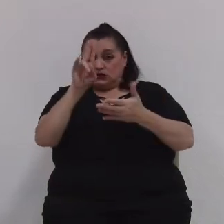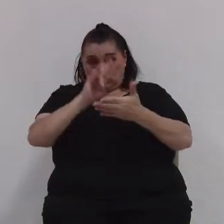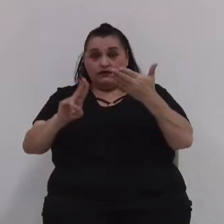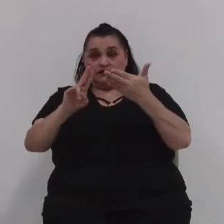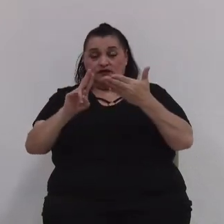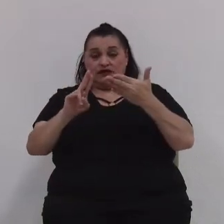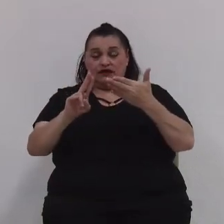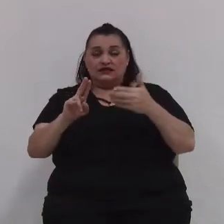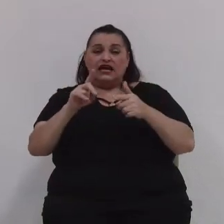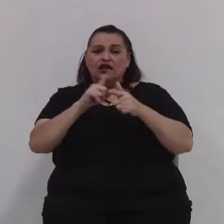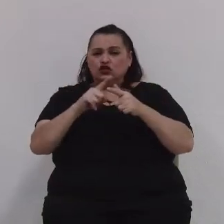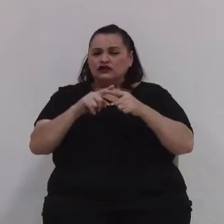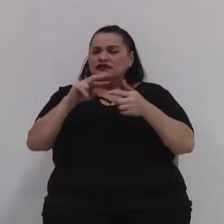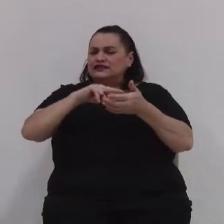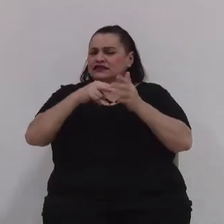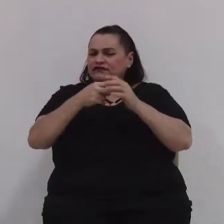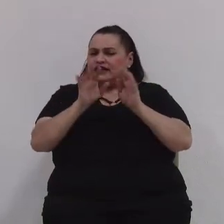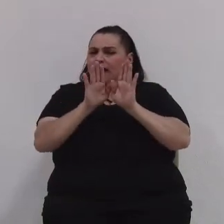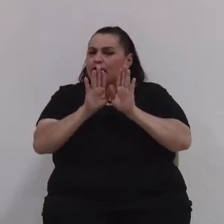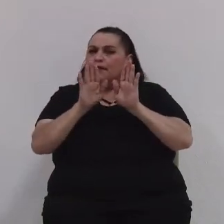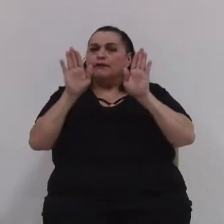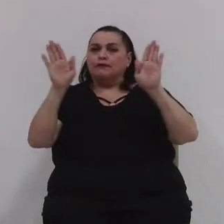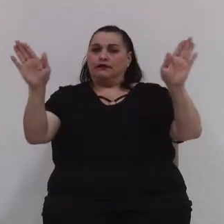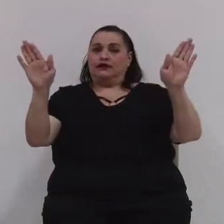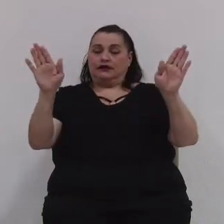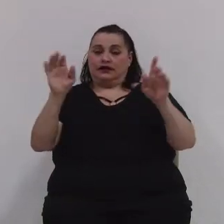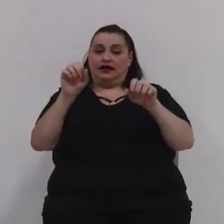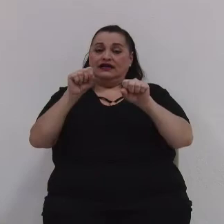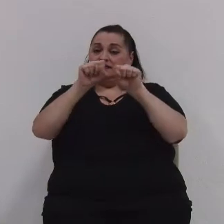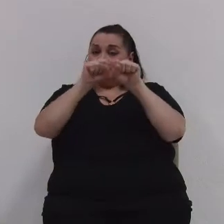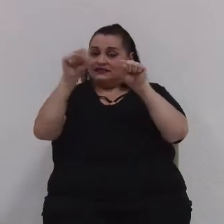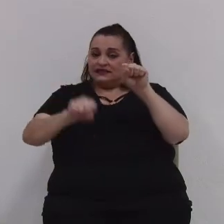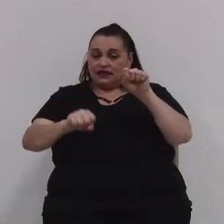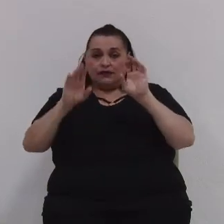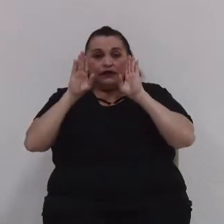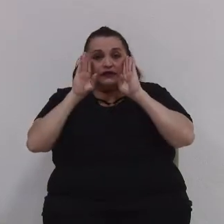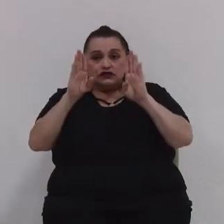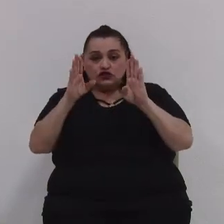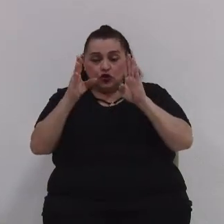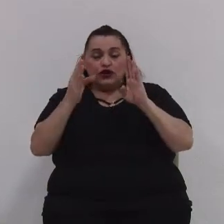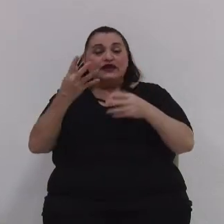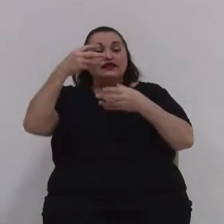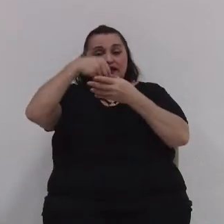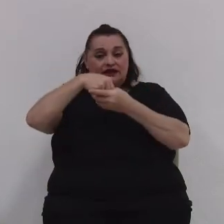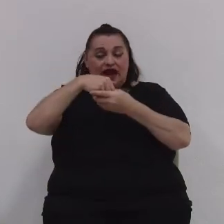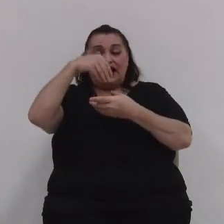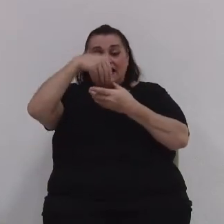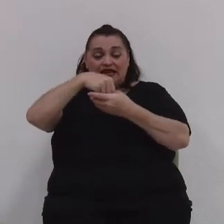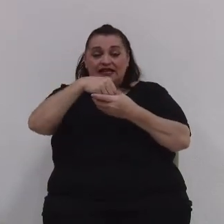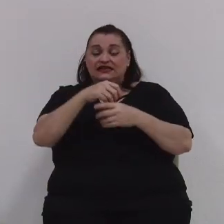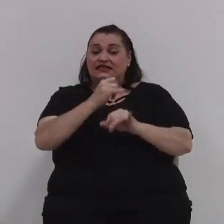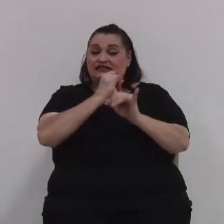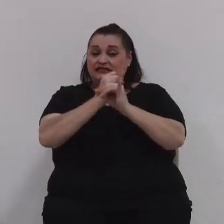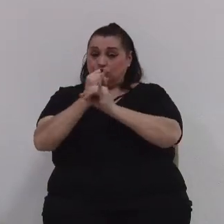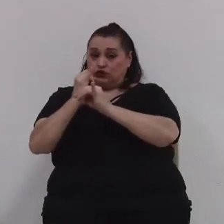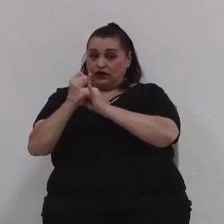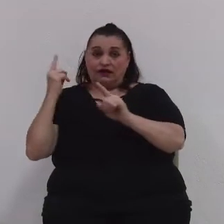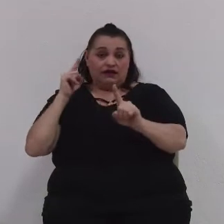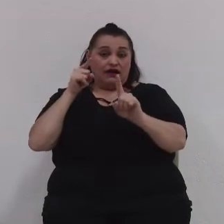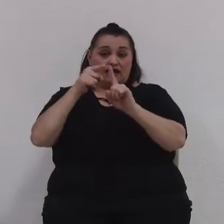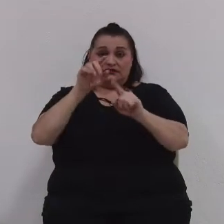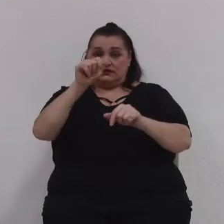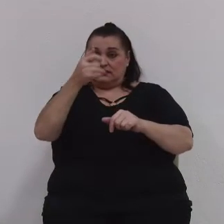supuesto. Entonces es como ampliar este sistema de atención integral e intersectorial hasta los 18 años,